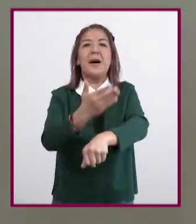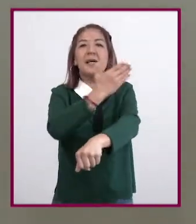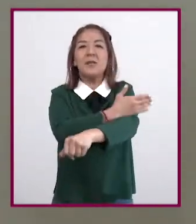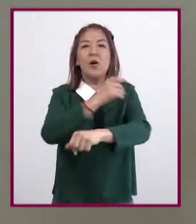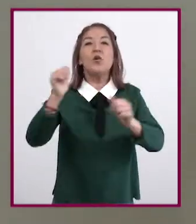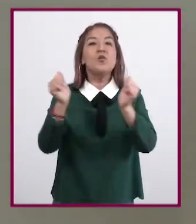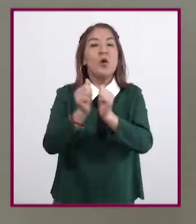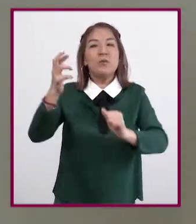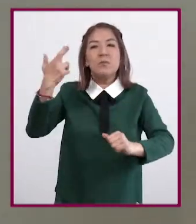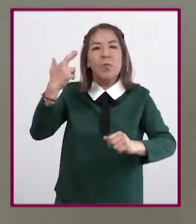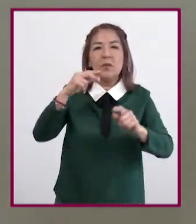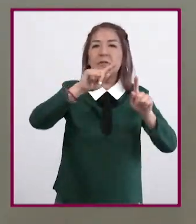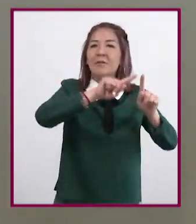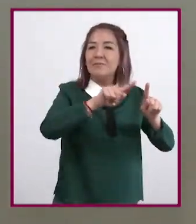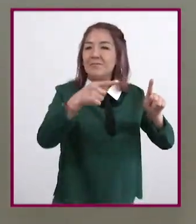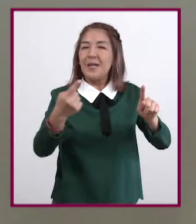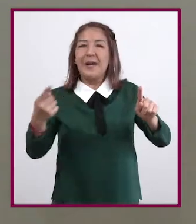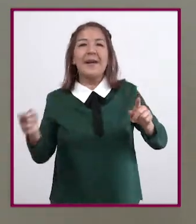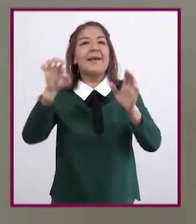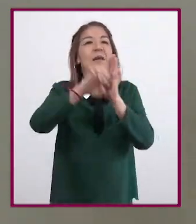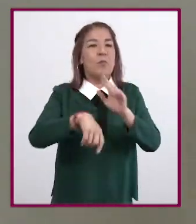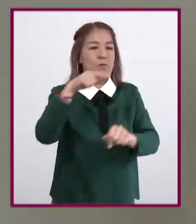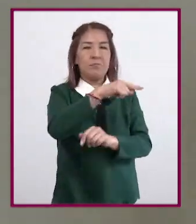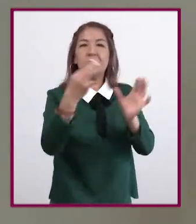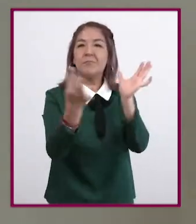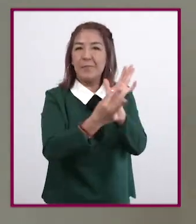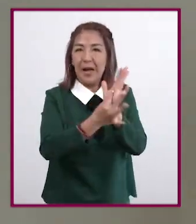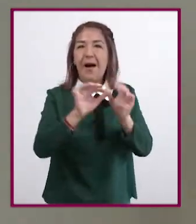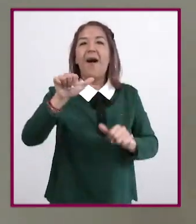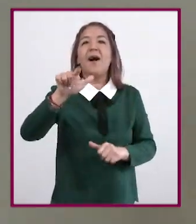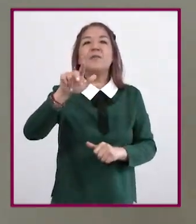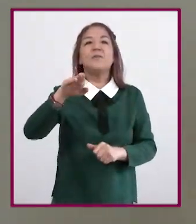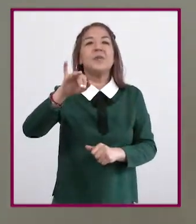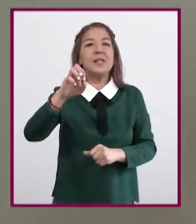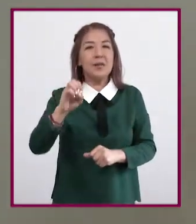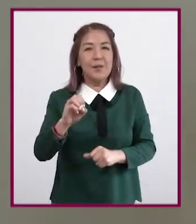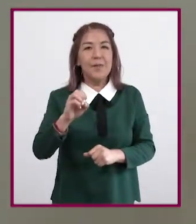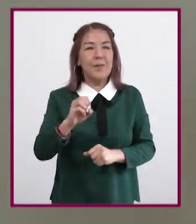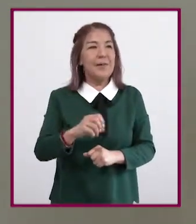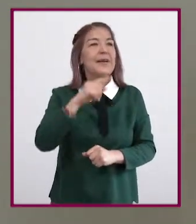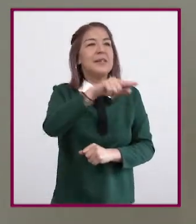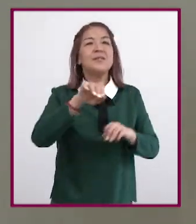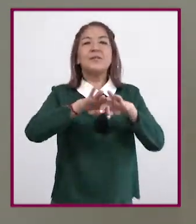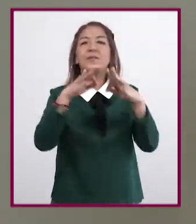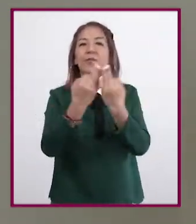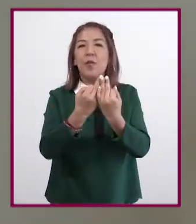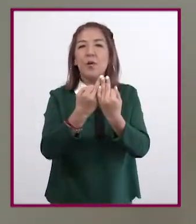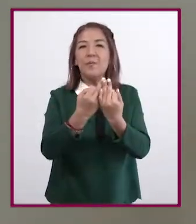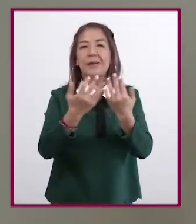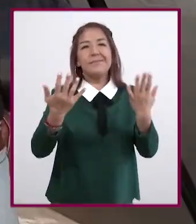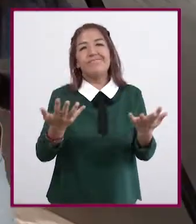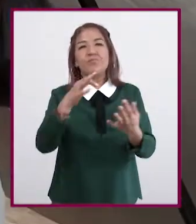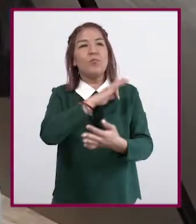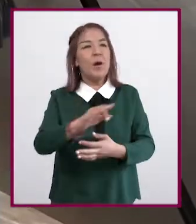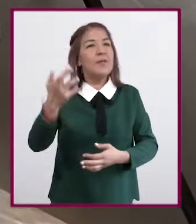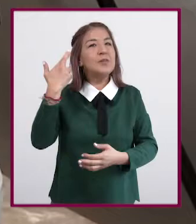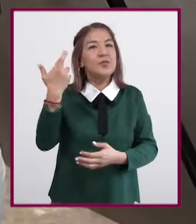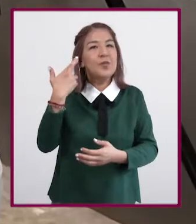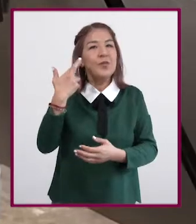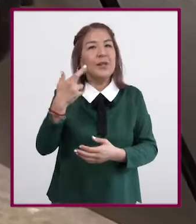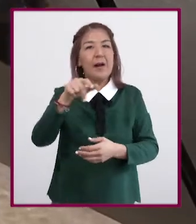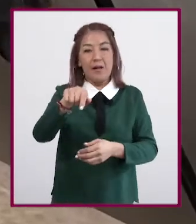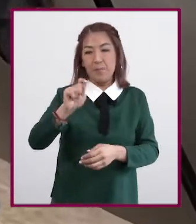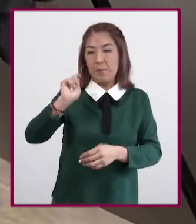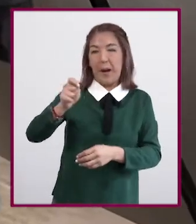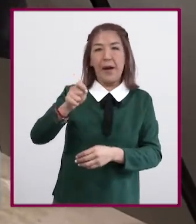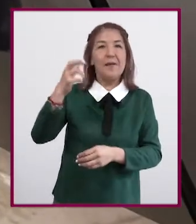la industrialización, por ejemplo, como el aluminio, y hacen de esta escultura que pueda sonar.